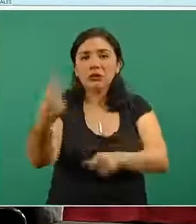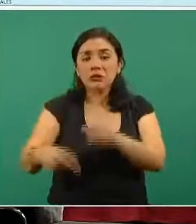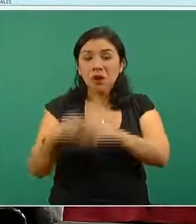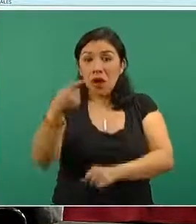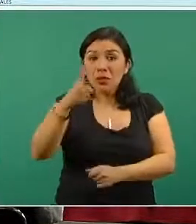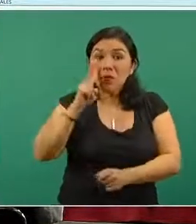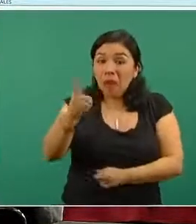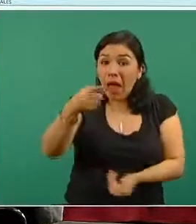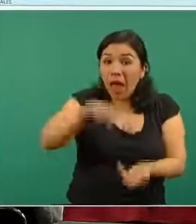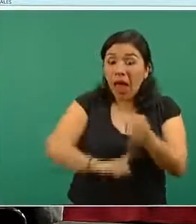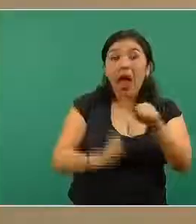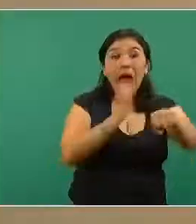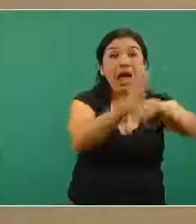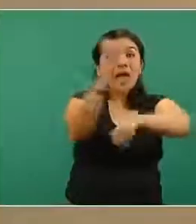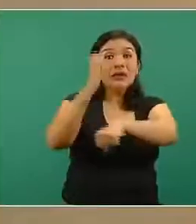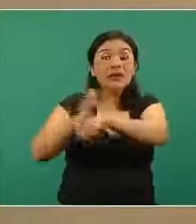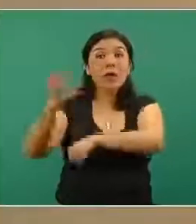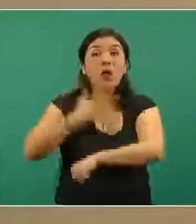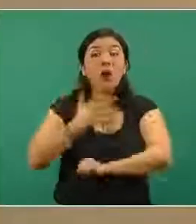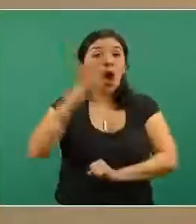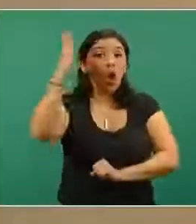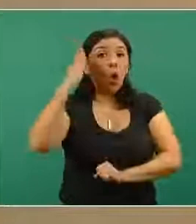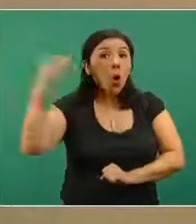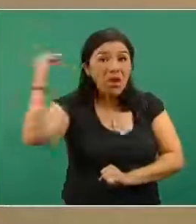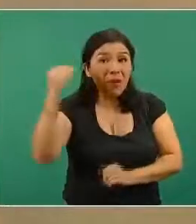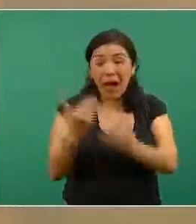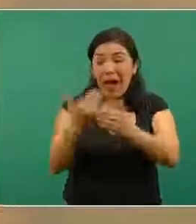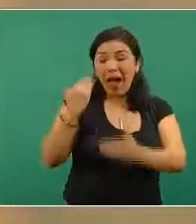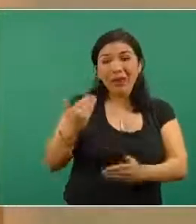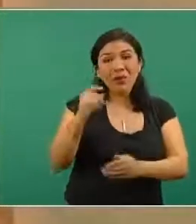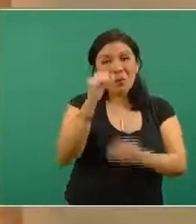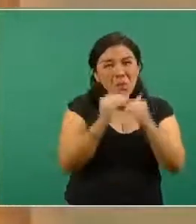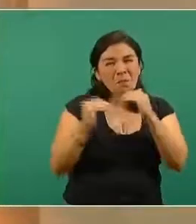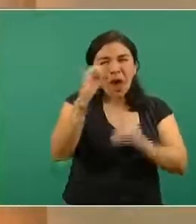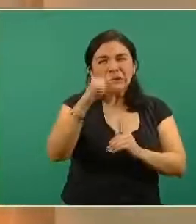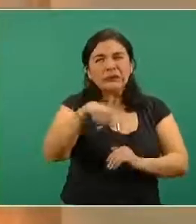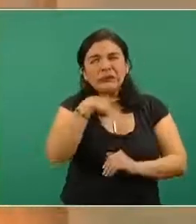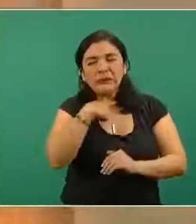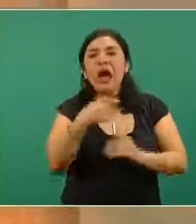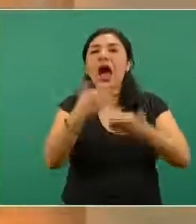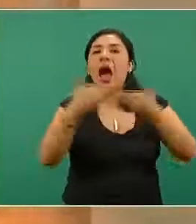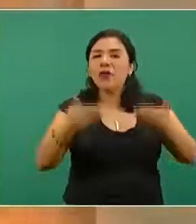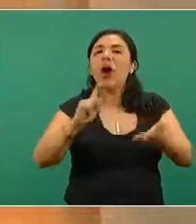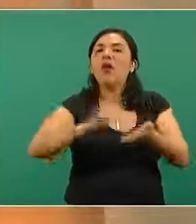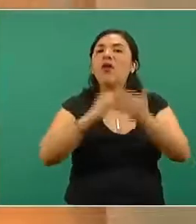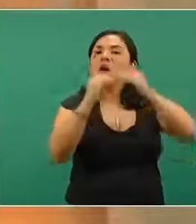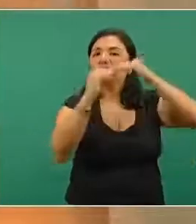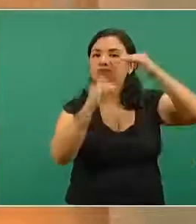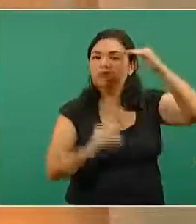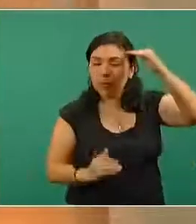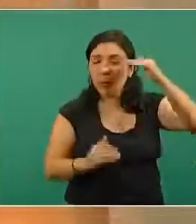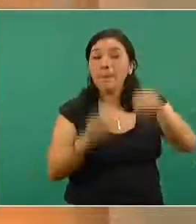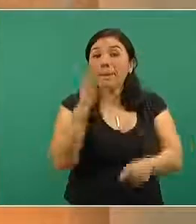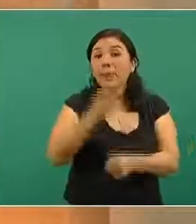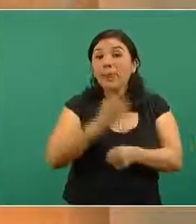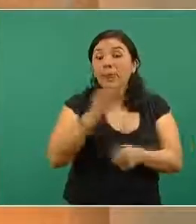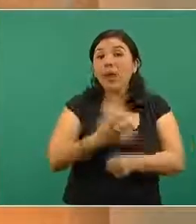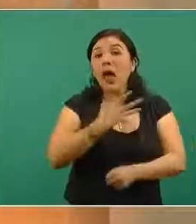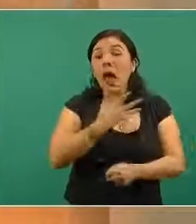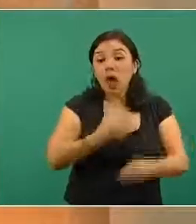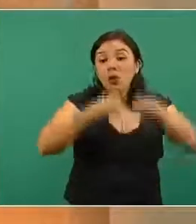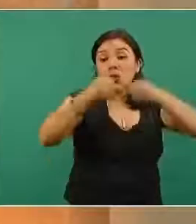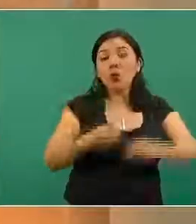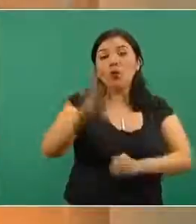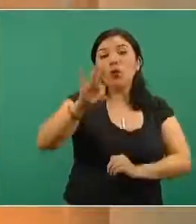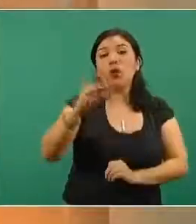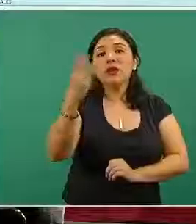dentro de las entidades federativas, Colima, que se encontraba en un rango un poco superior, también ya se encuentra a la baja y actualmente tiene una ocupación